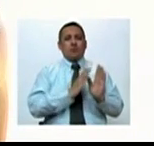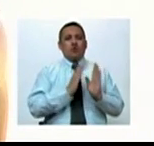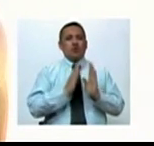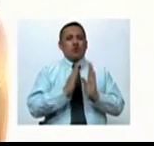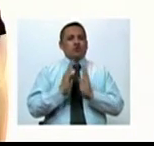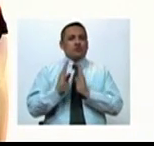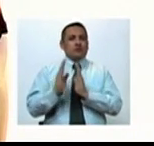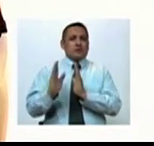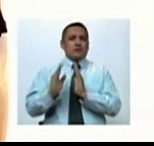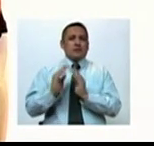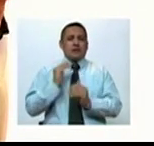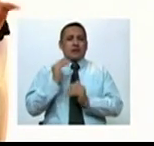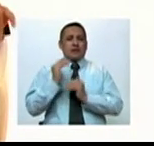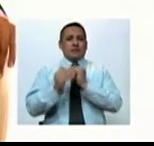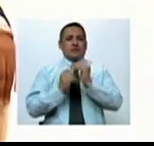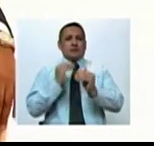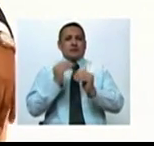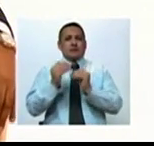improcedencia